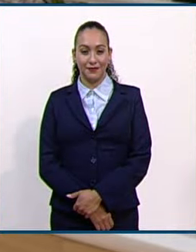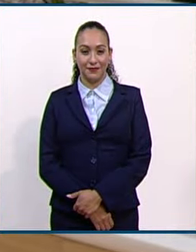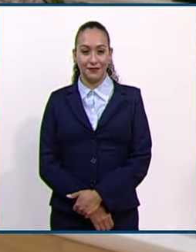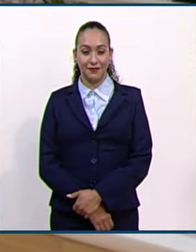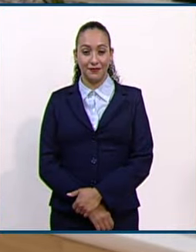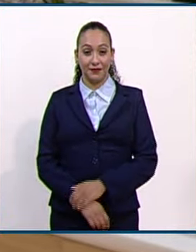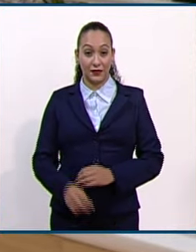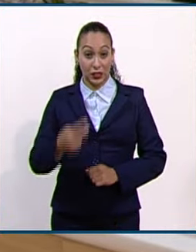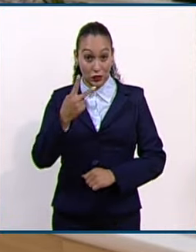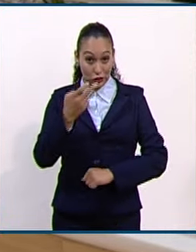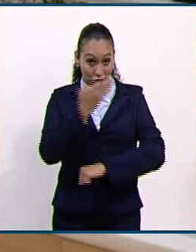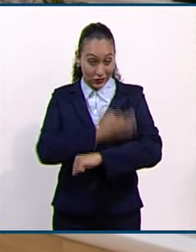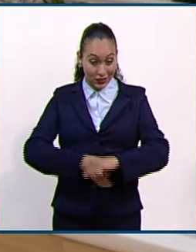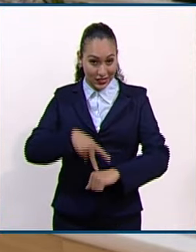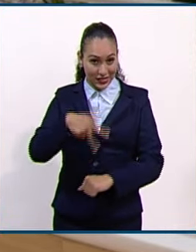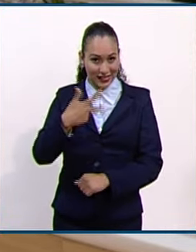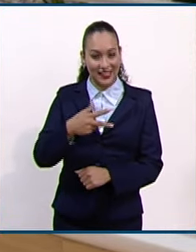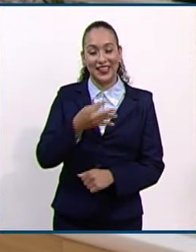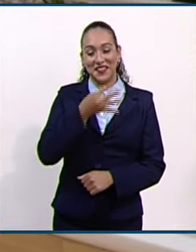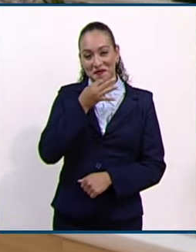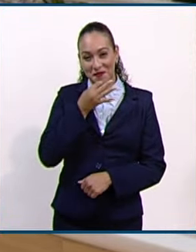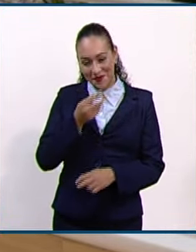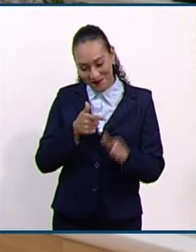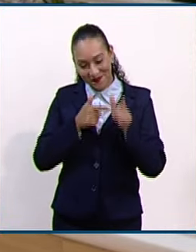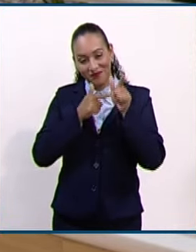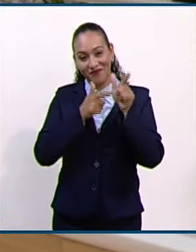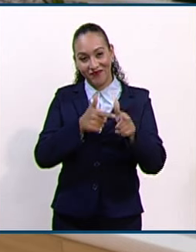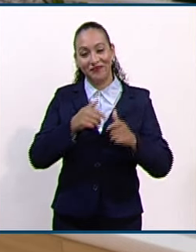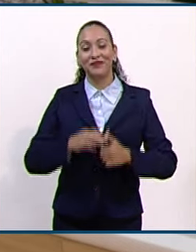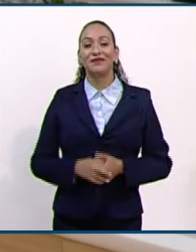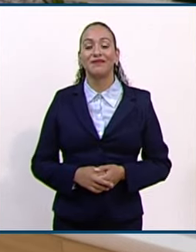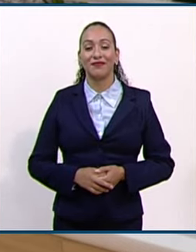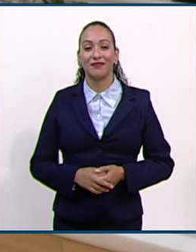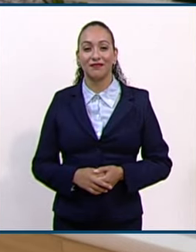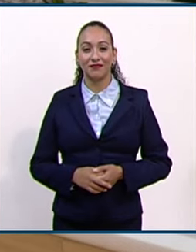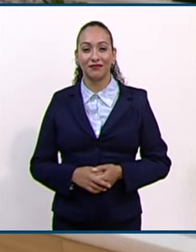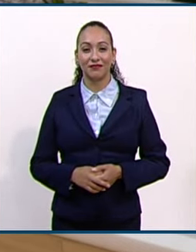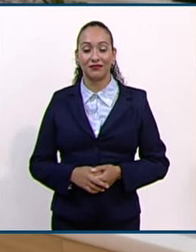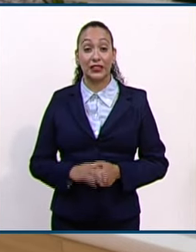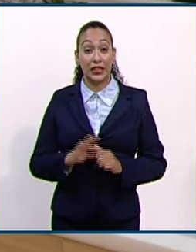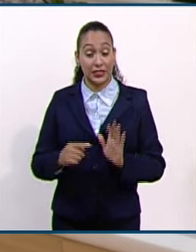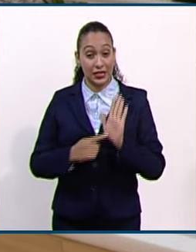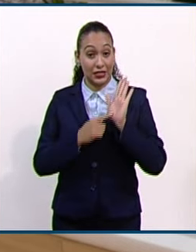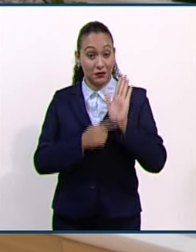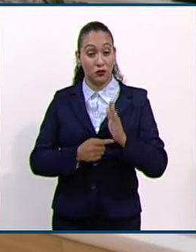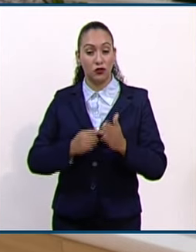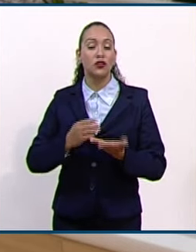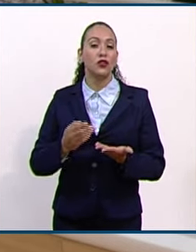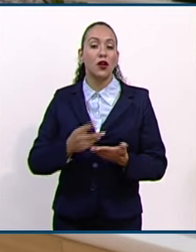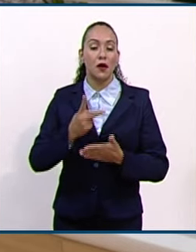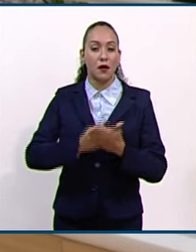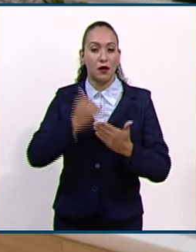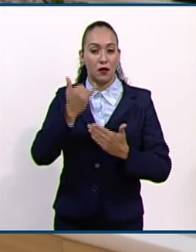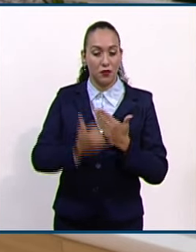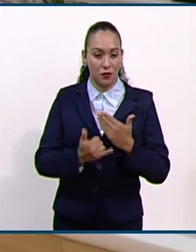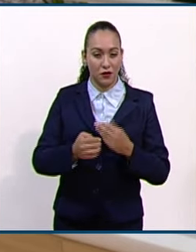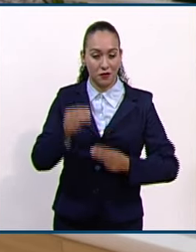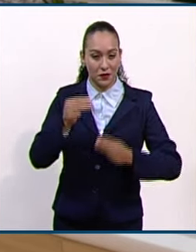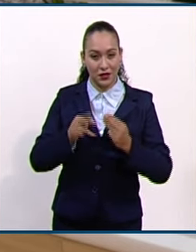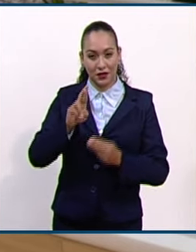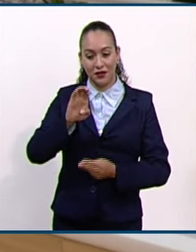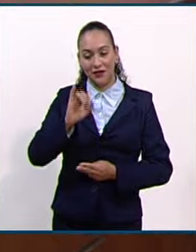De la tarde con 13 minutos. Gracias por continuar con nosotros. Seguimos con la información. Se dio a conocer el proyecto del magistrado Reyes Rodríguez Mondragón,